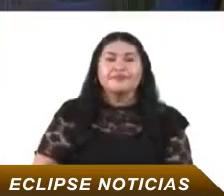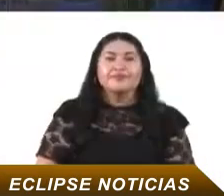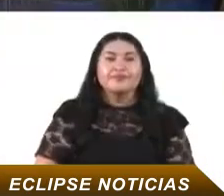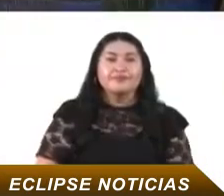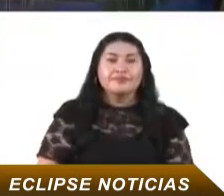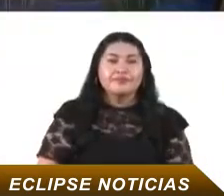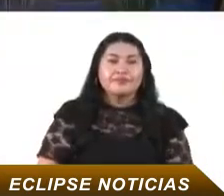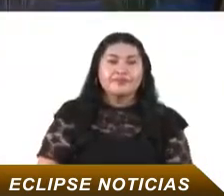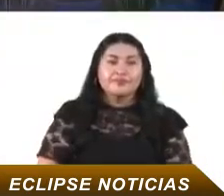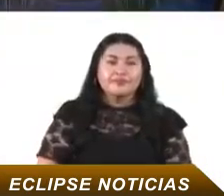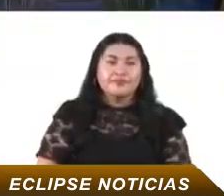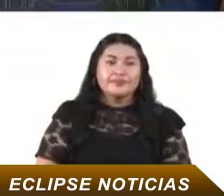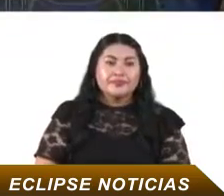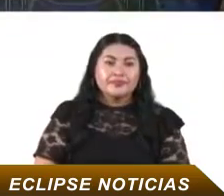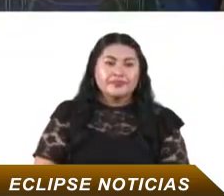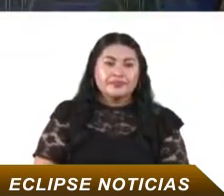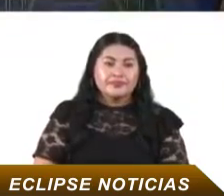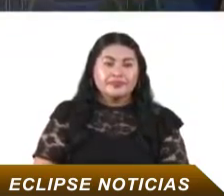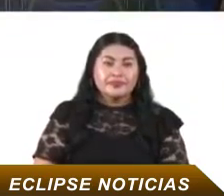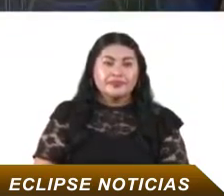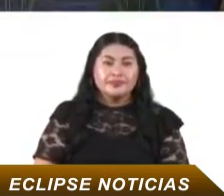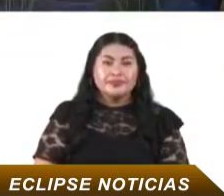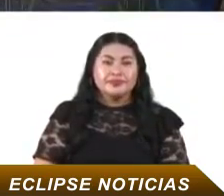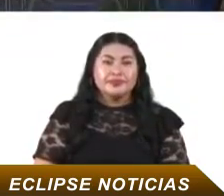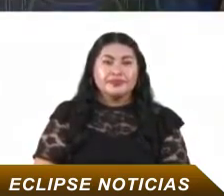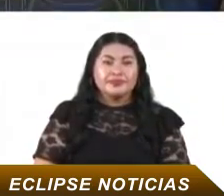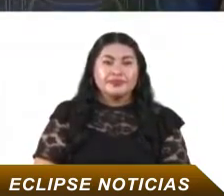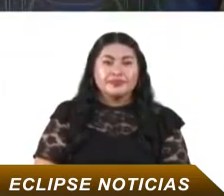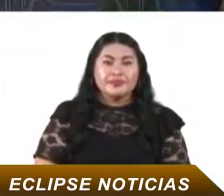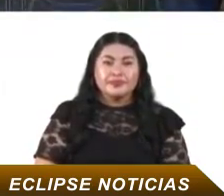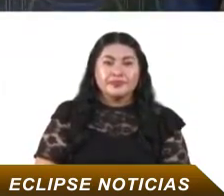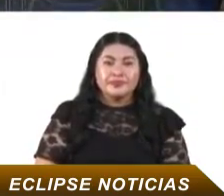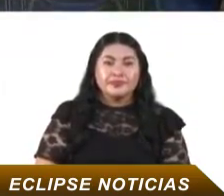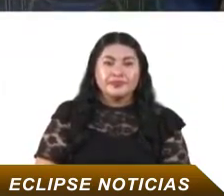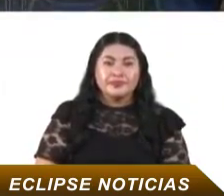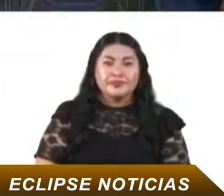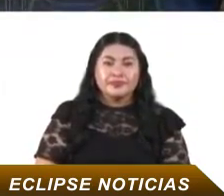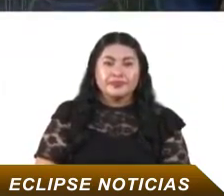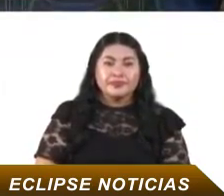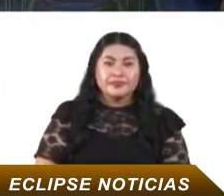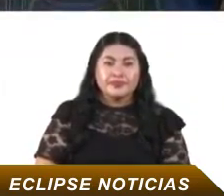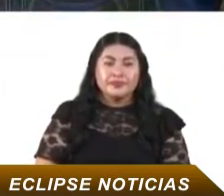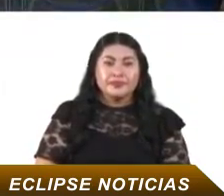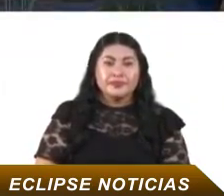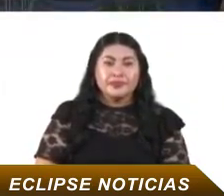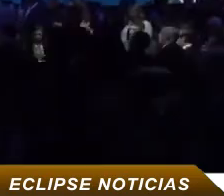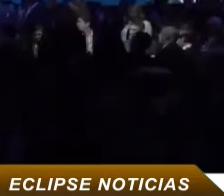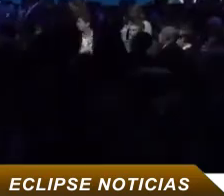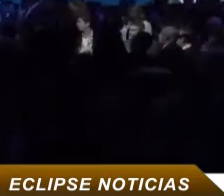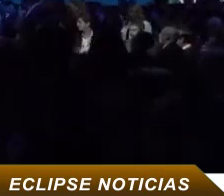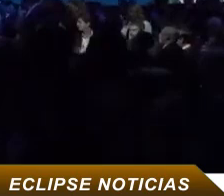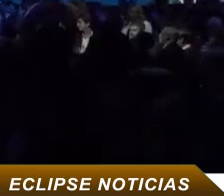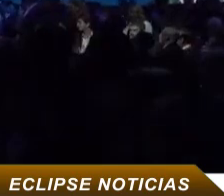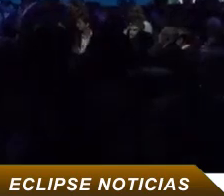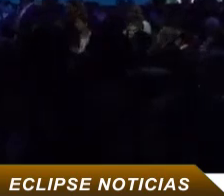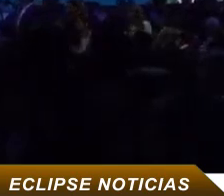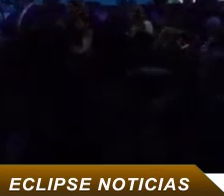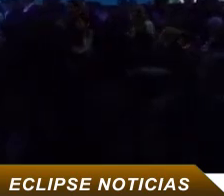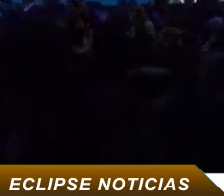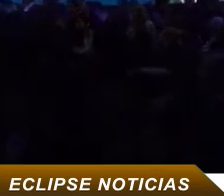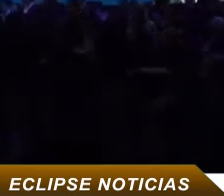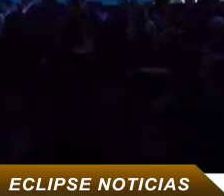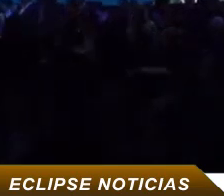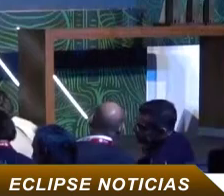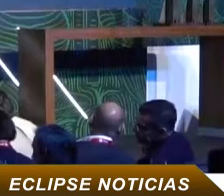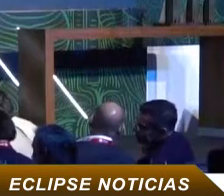En el encuentro más importante del sector en México y Latinoamérica, que organiza la Asociación de Desarrolladores Inmobiliarios, ADI, la